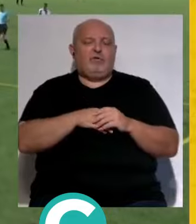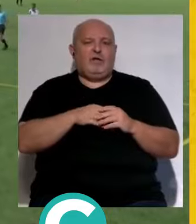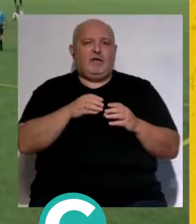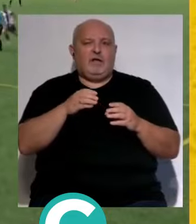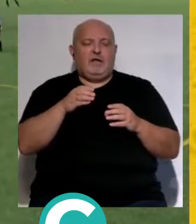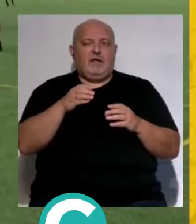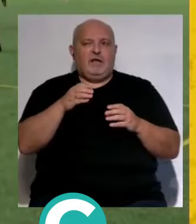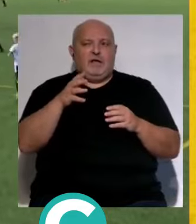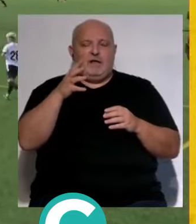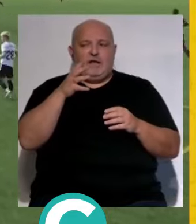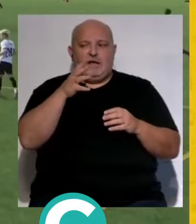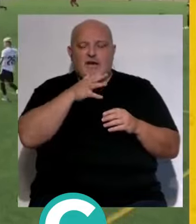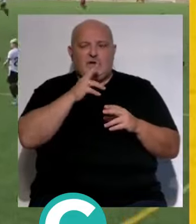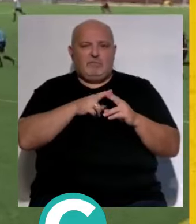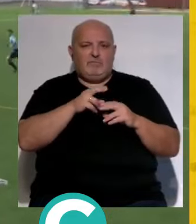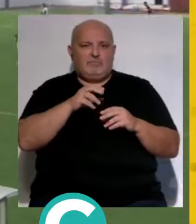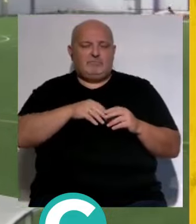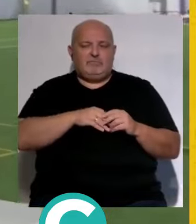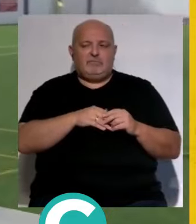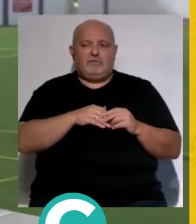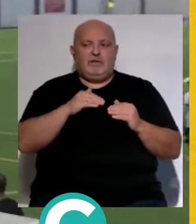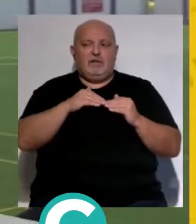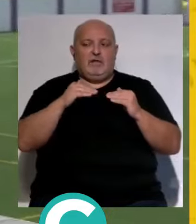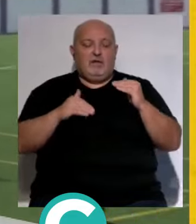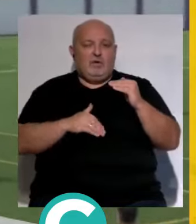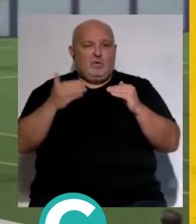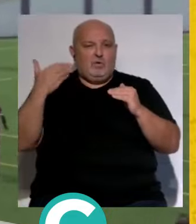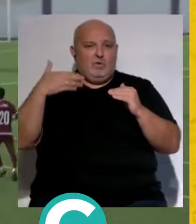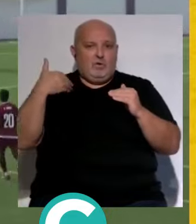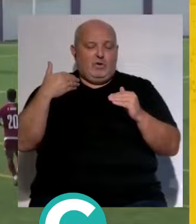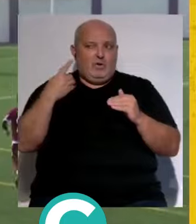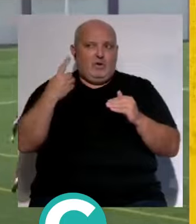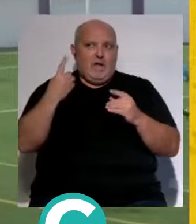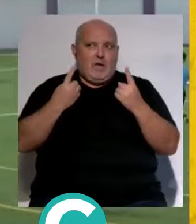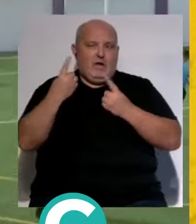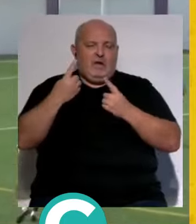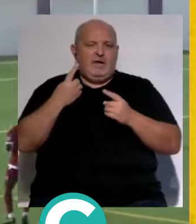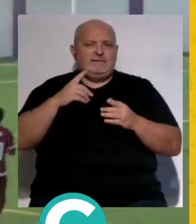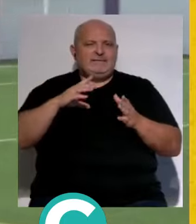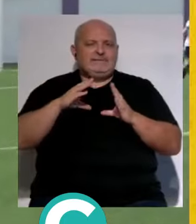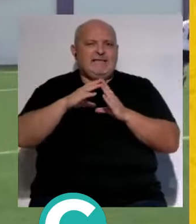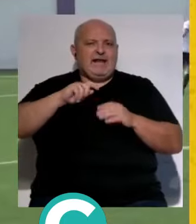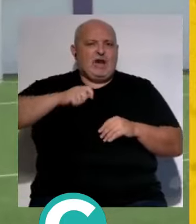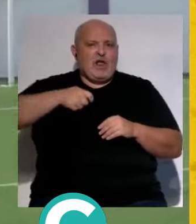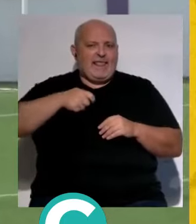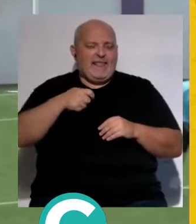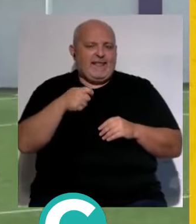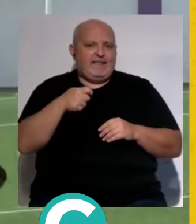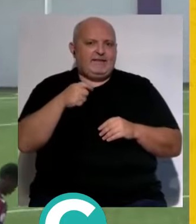el Jerez Deportivo, ese, ¿cómo se llame? Descendieron en su momento, es decir, hay equipos, el San Roque de Lepe ha descendido.